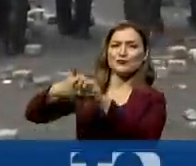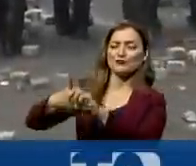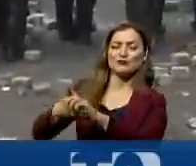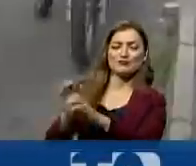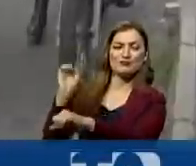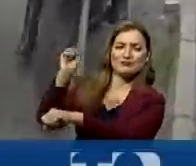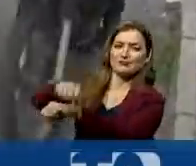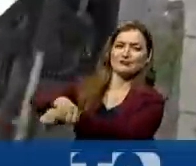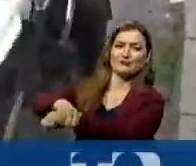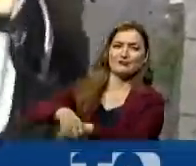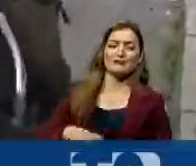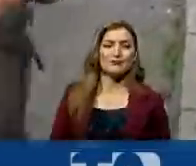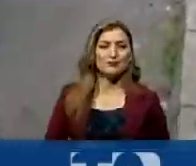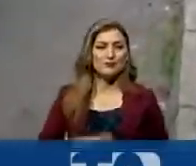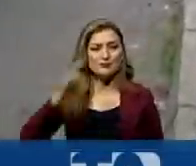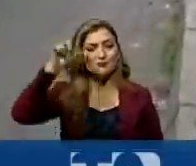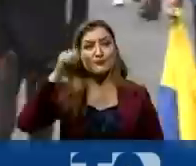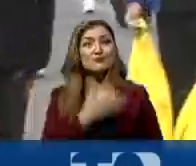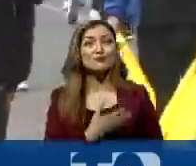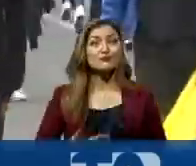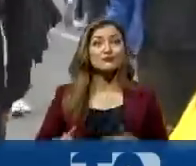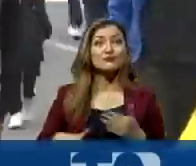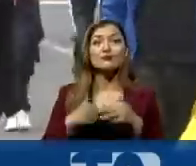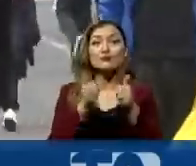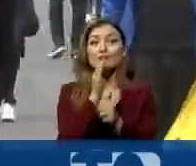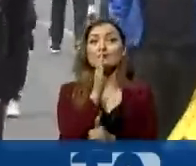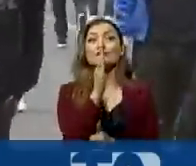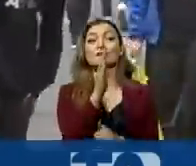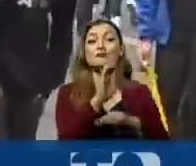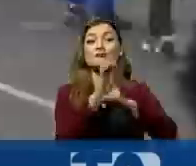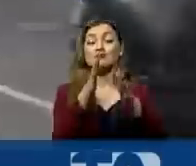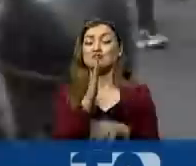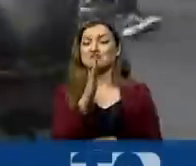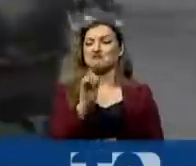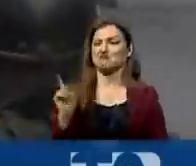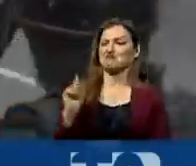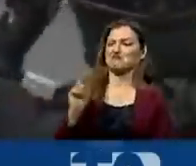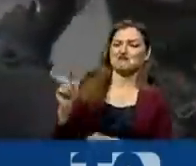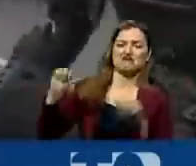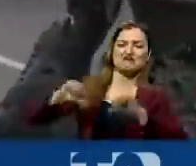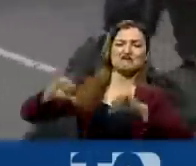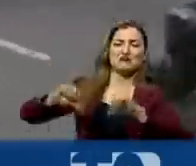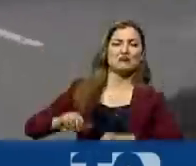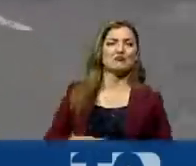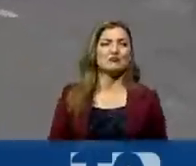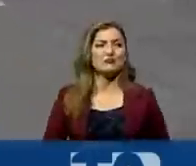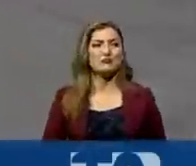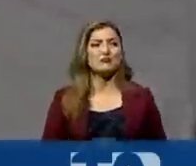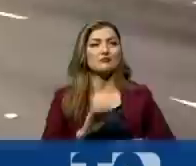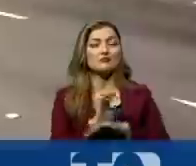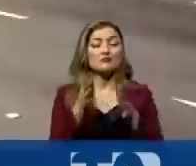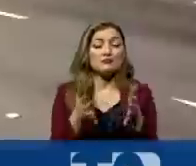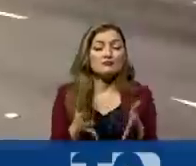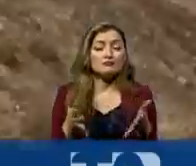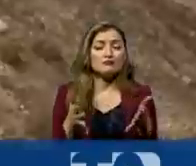no quieren que al presidente y al gobierno le vaya bien y por ende que a los ecuatorianos nos vaya bien y los ecuatorianos